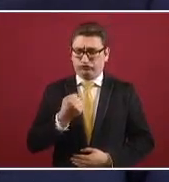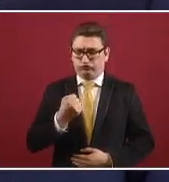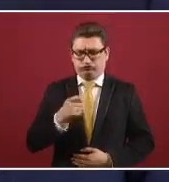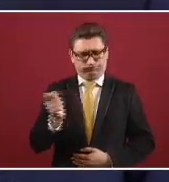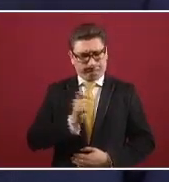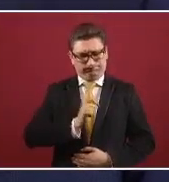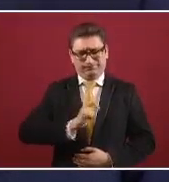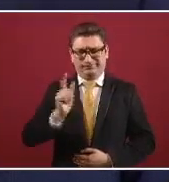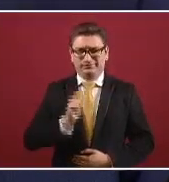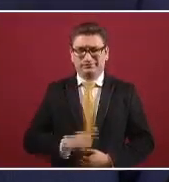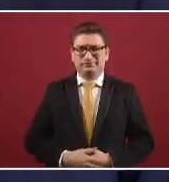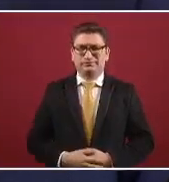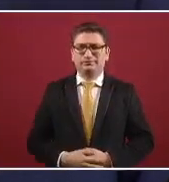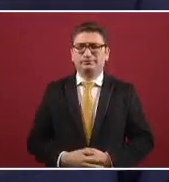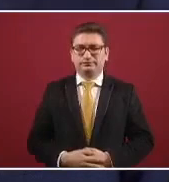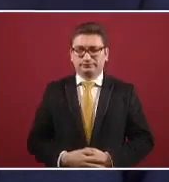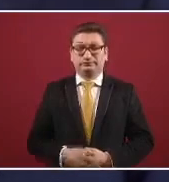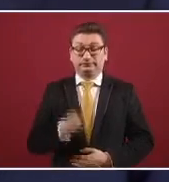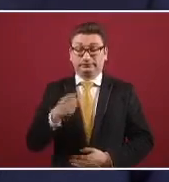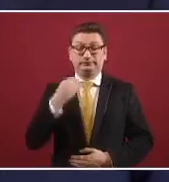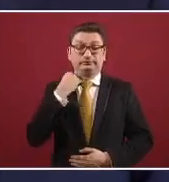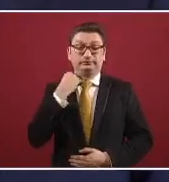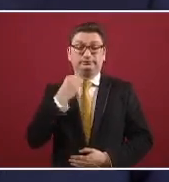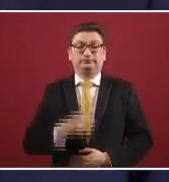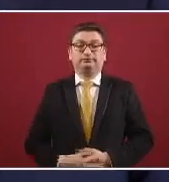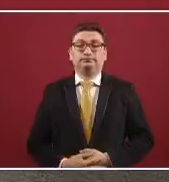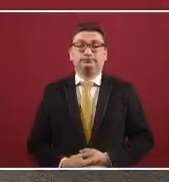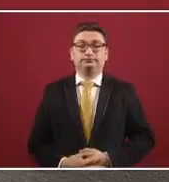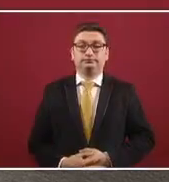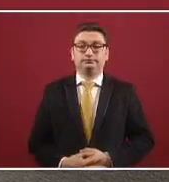destacadísimo abogado,